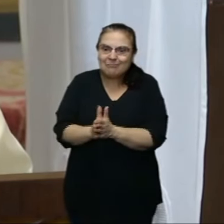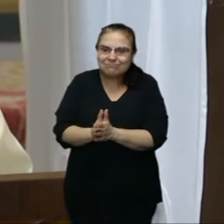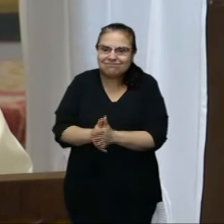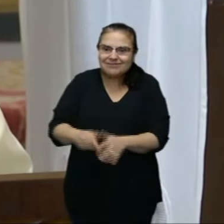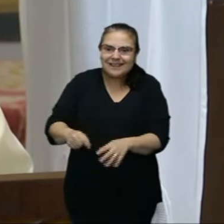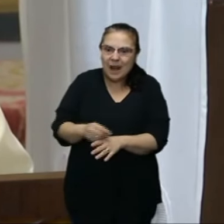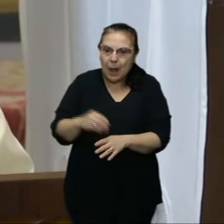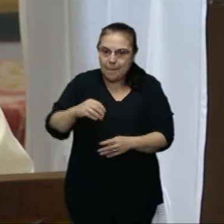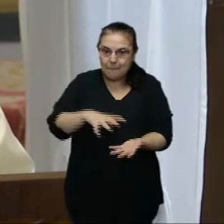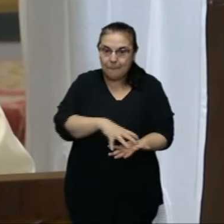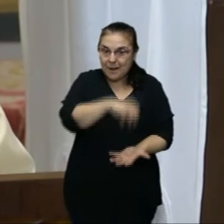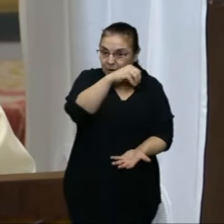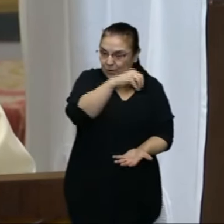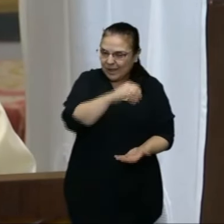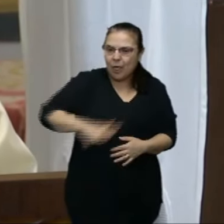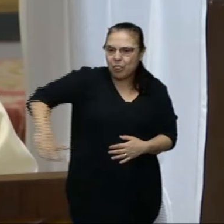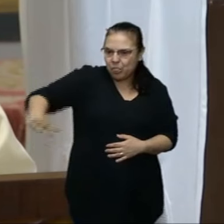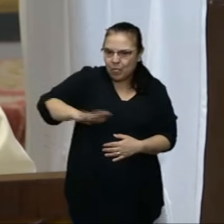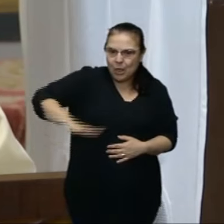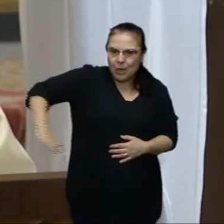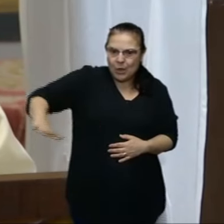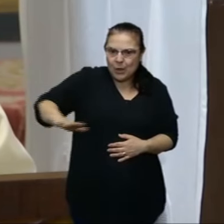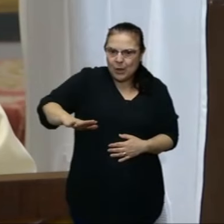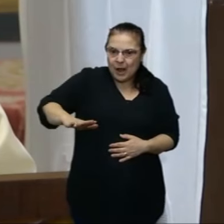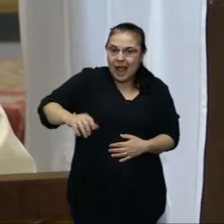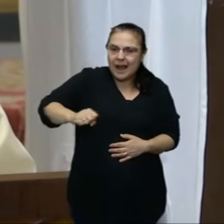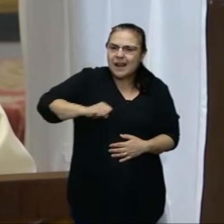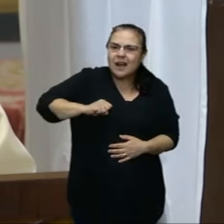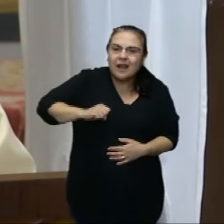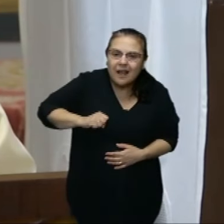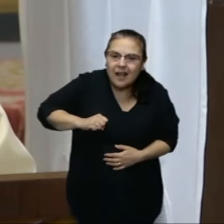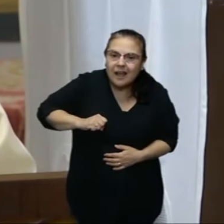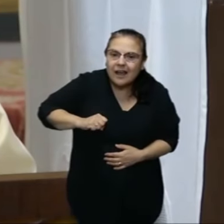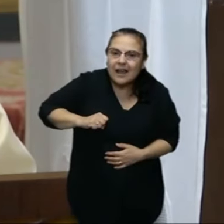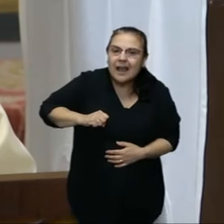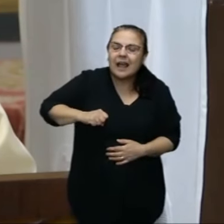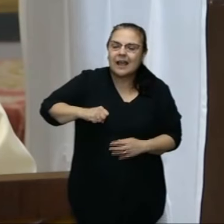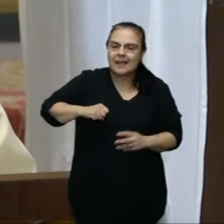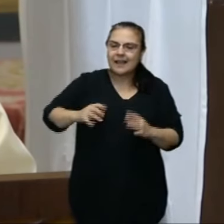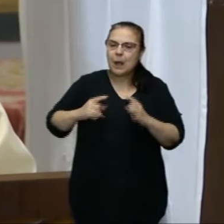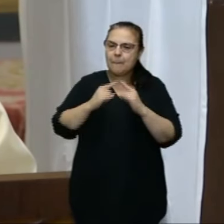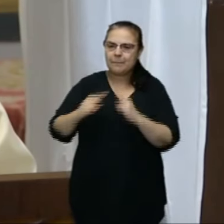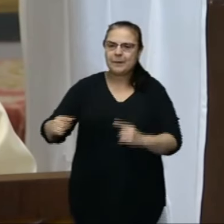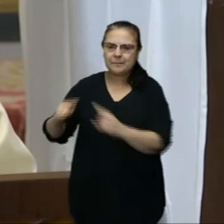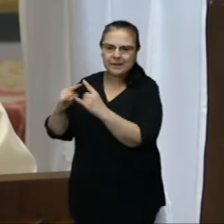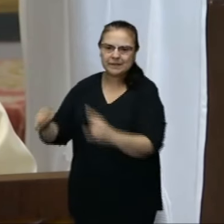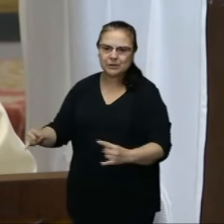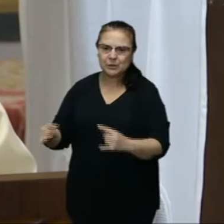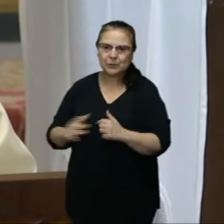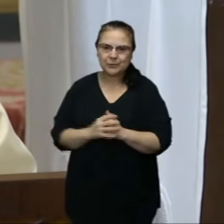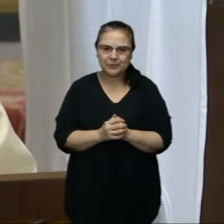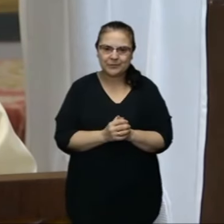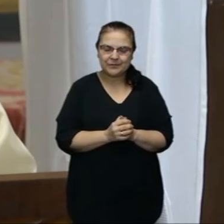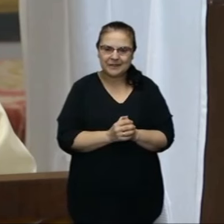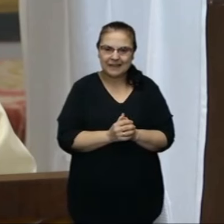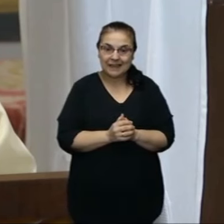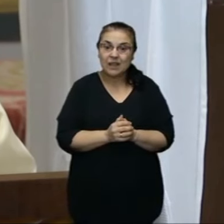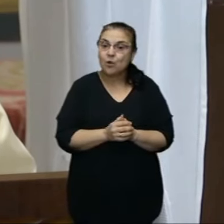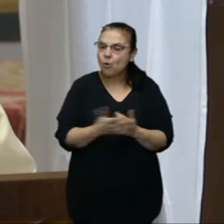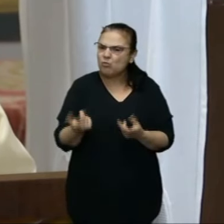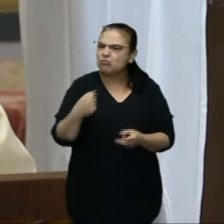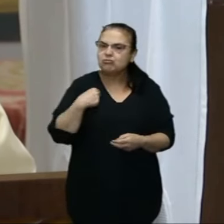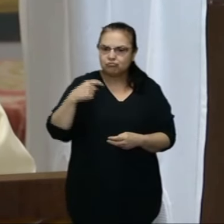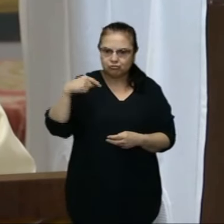en campamento, en Navarredonda de Redos, para ser exacto. Y uno